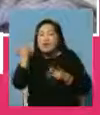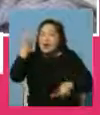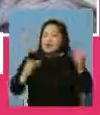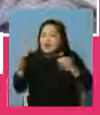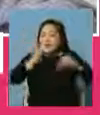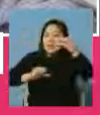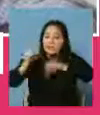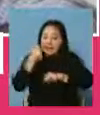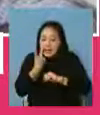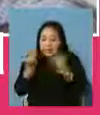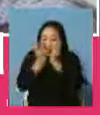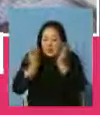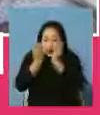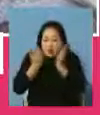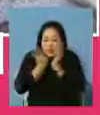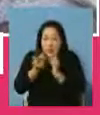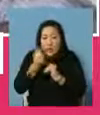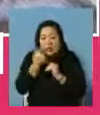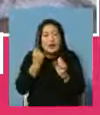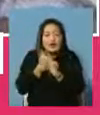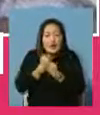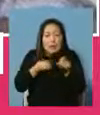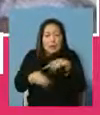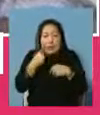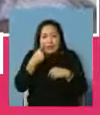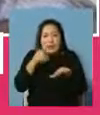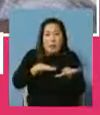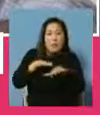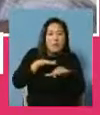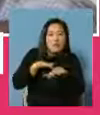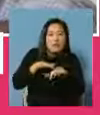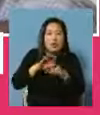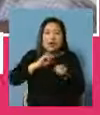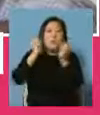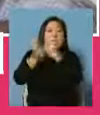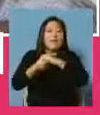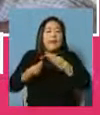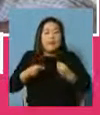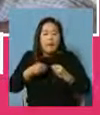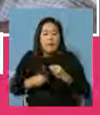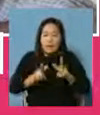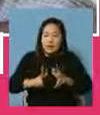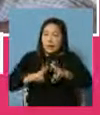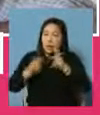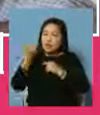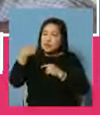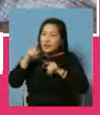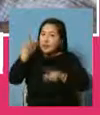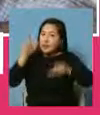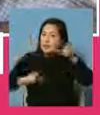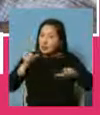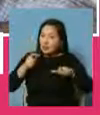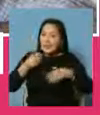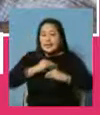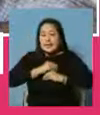científicos, virólogos, etcétera, trabajan para ver cómo actúa y la modalidad que tiene, porque, digo, ¿por qué raro? Hay gente que